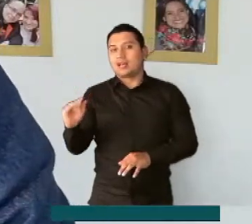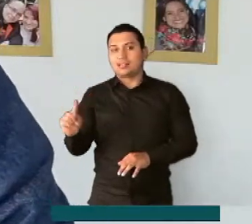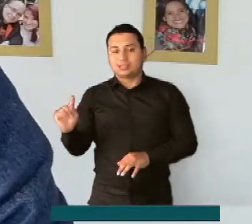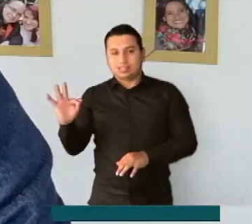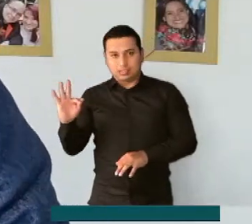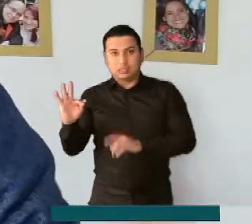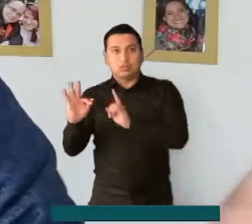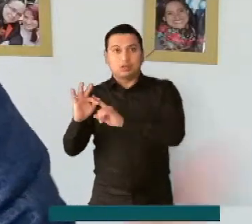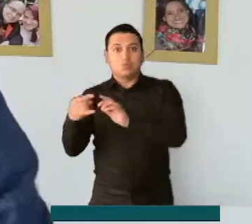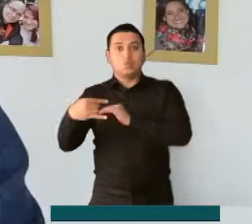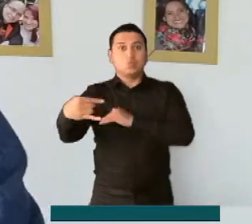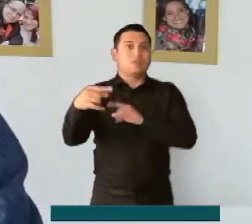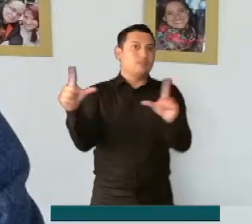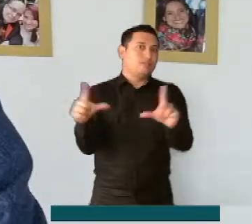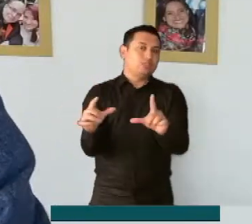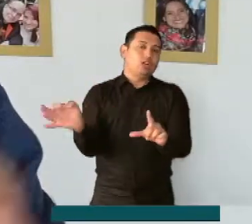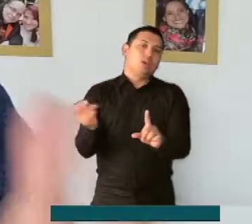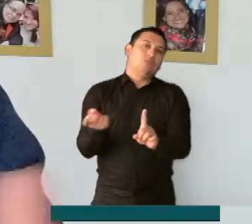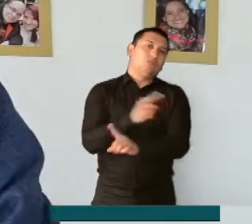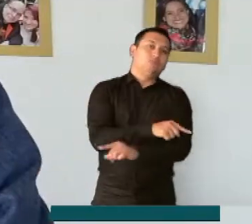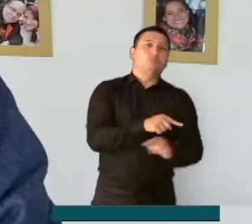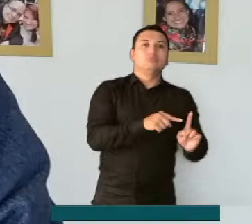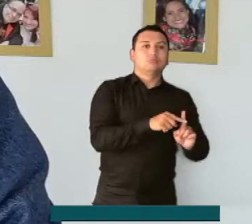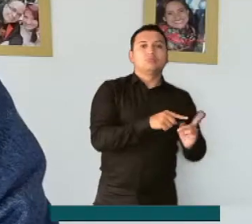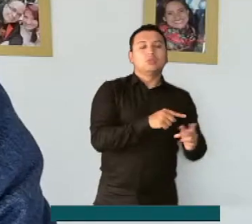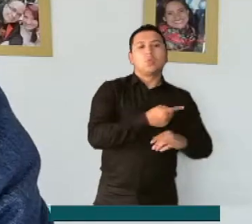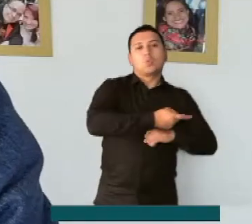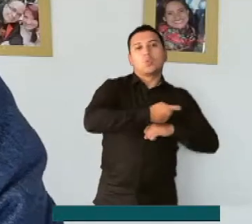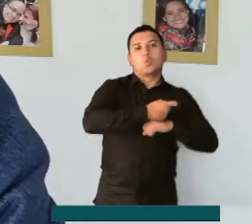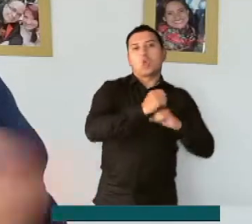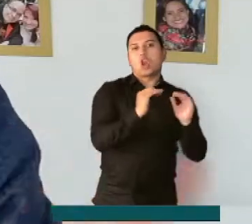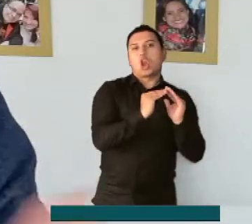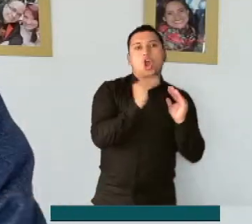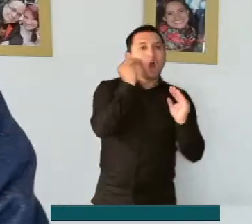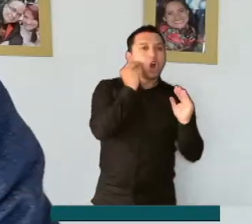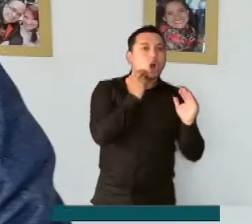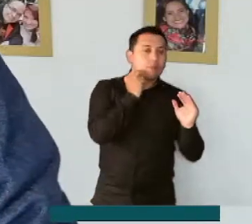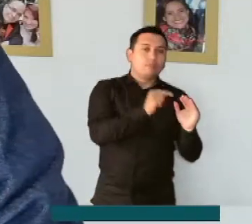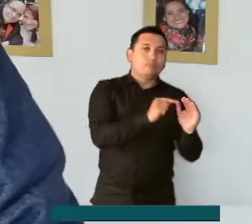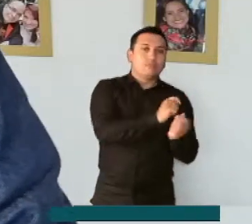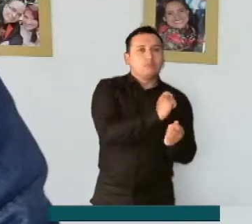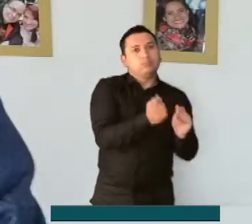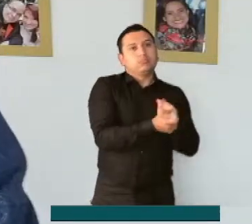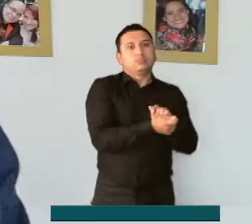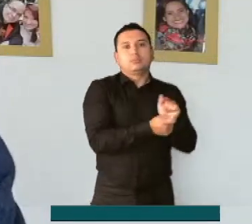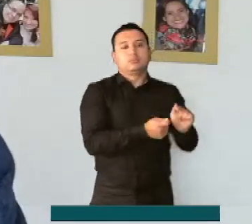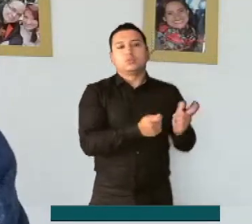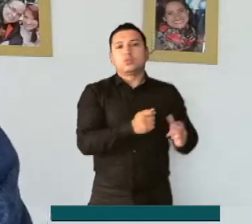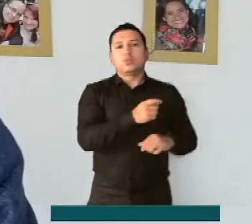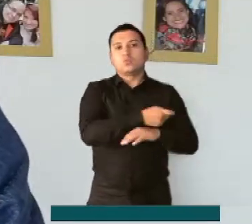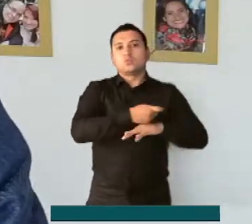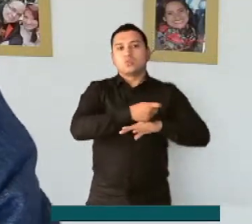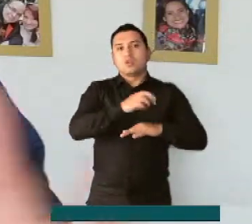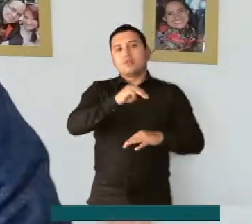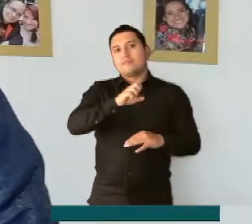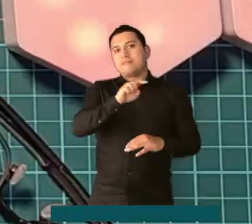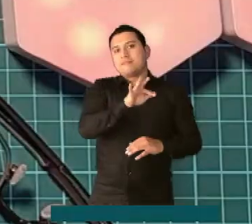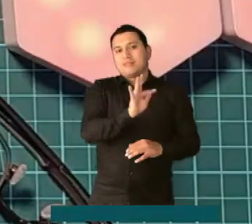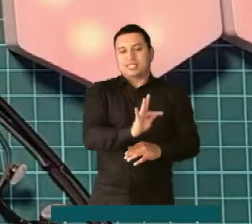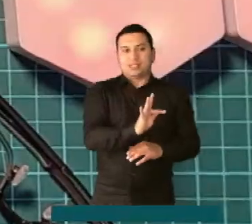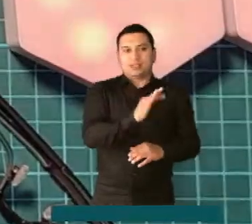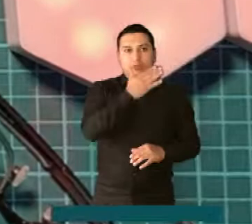televisor, o quizás aún más conocidas con sus bocinas inteligentes llamadas Google Home, que fueron luego rebautizadas como Google